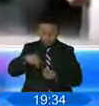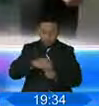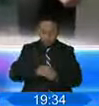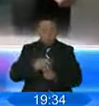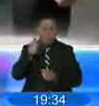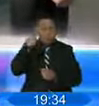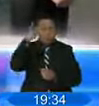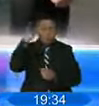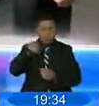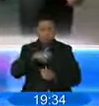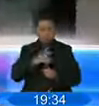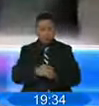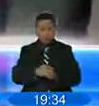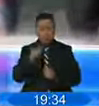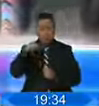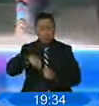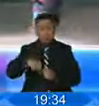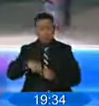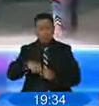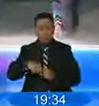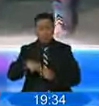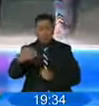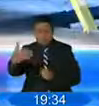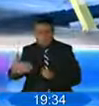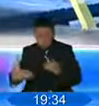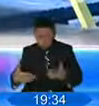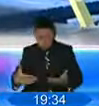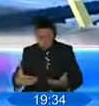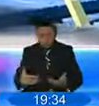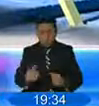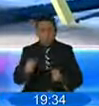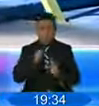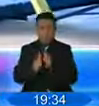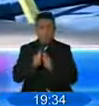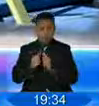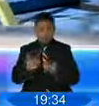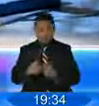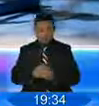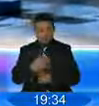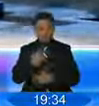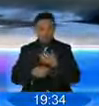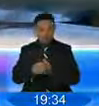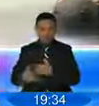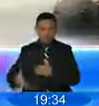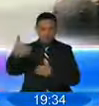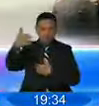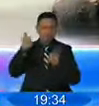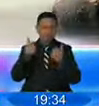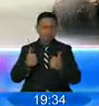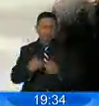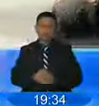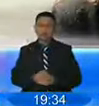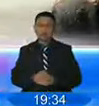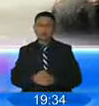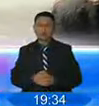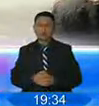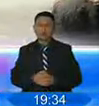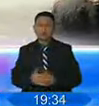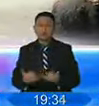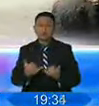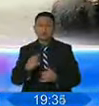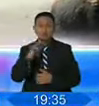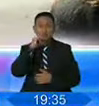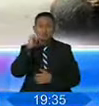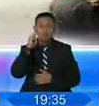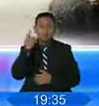familia aseguran que si inculcan desde edades tempranas el amor al deporte, sus hijos tendrán una vida sana. Que ahora los niños a veces se